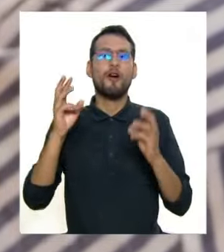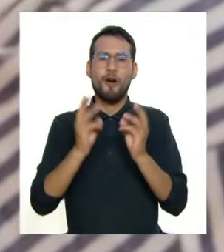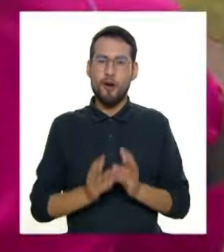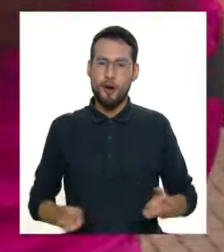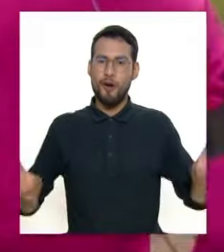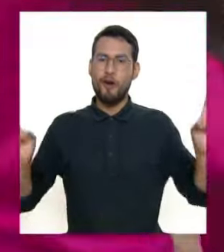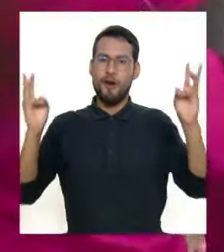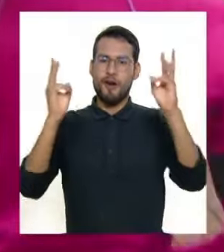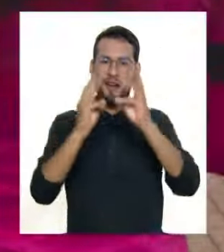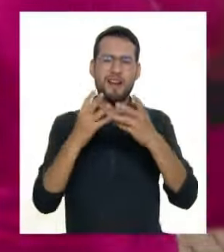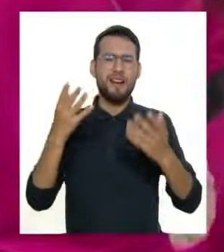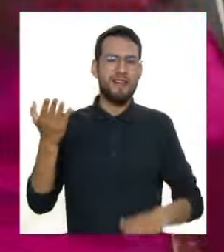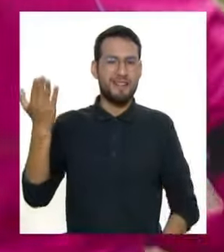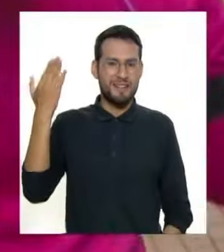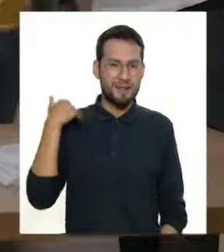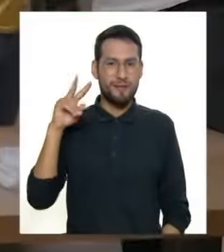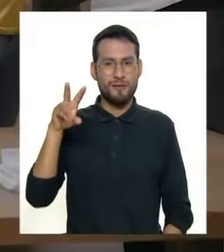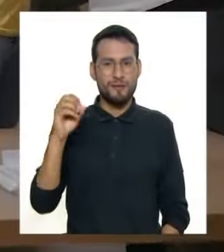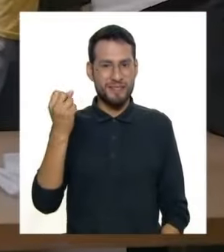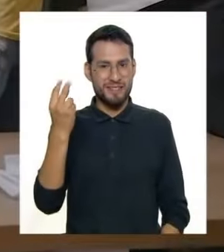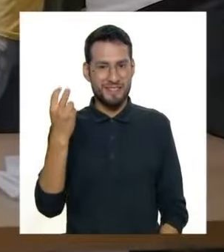Naciones Unidas desde el 2012.